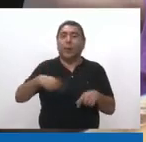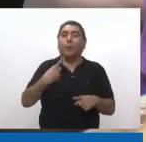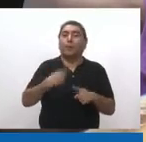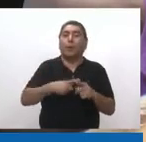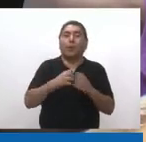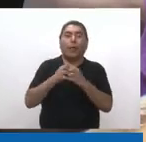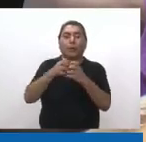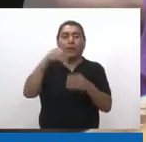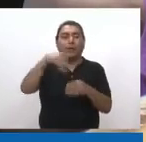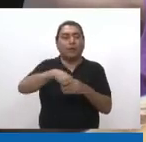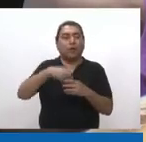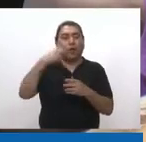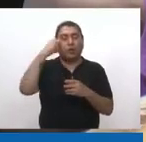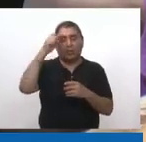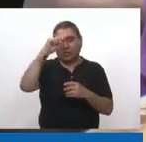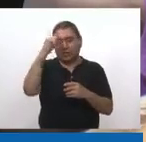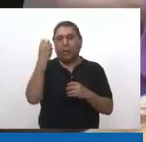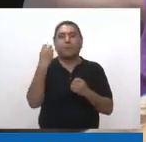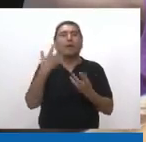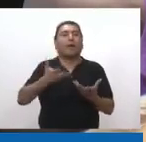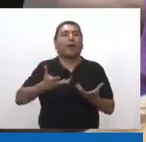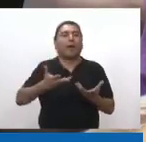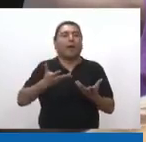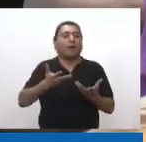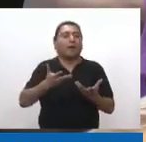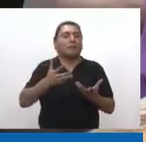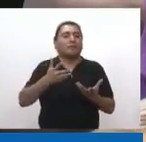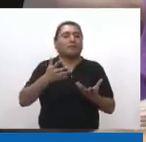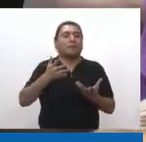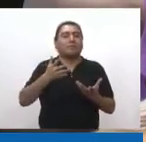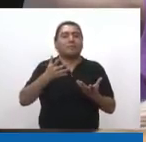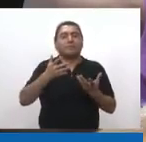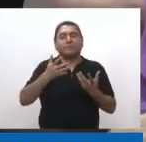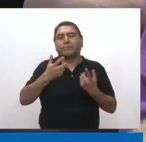del Congreso Nacional porque afectan los